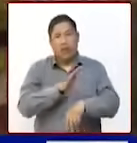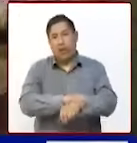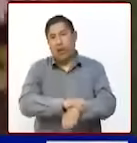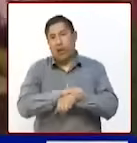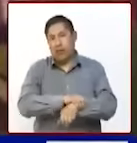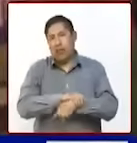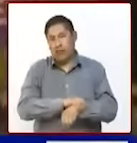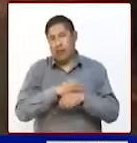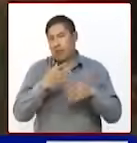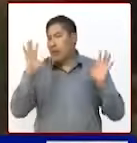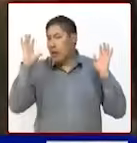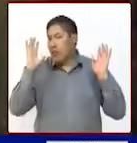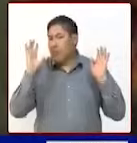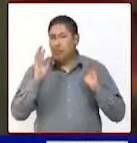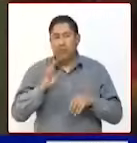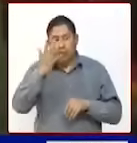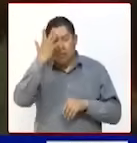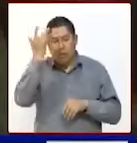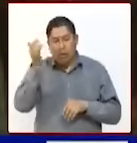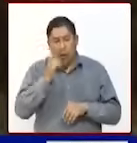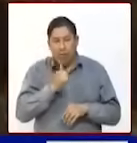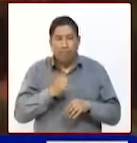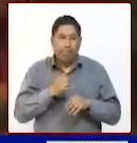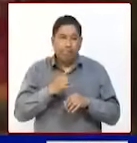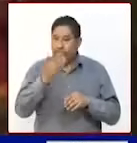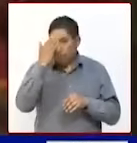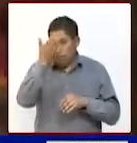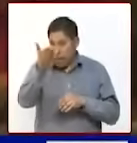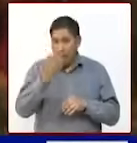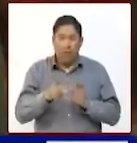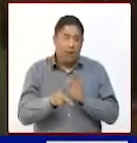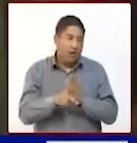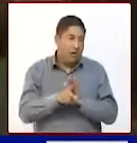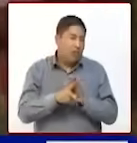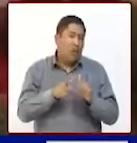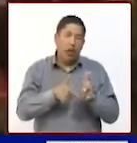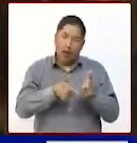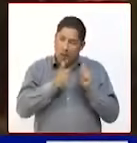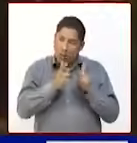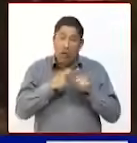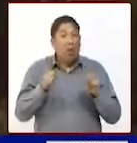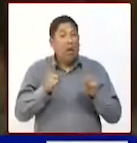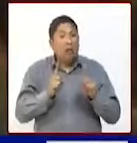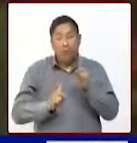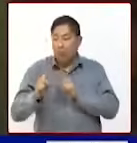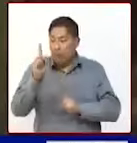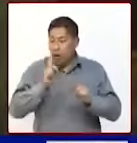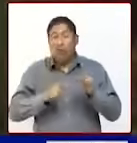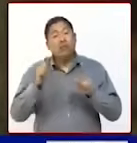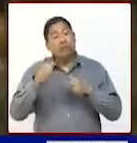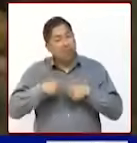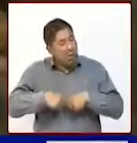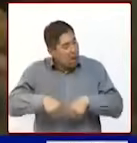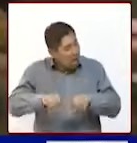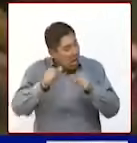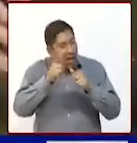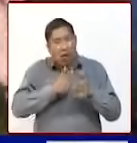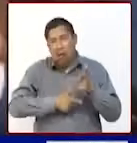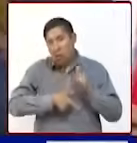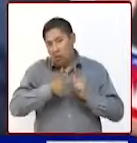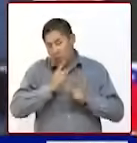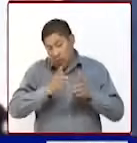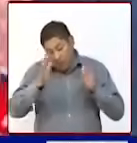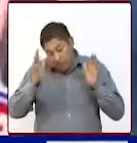arrestadas por parte de la policía boliviana por la restricción y las sanciones que se tiene por parte del auto de buen gobierno. Y así que